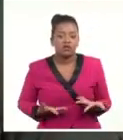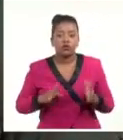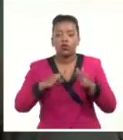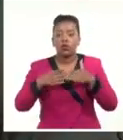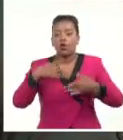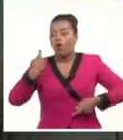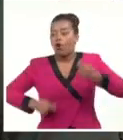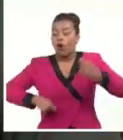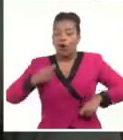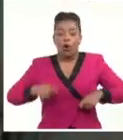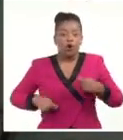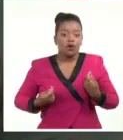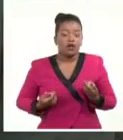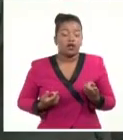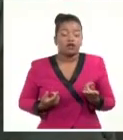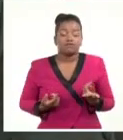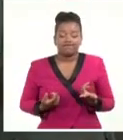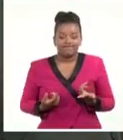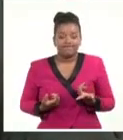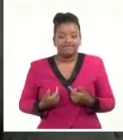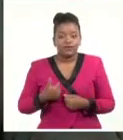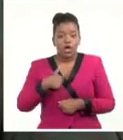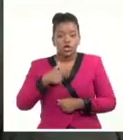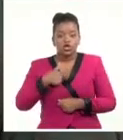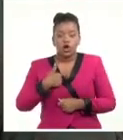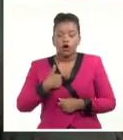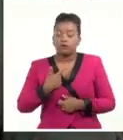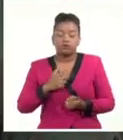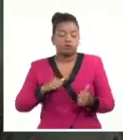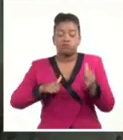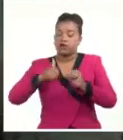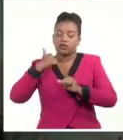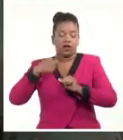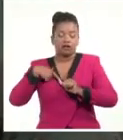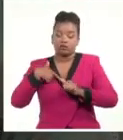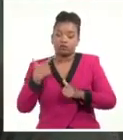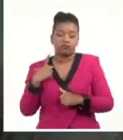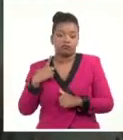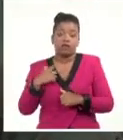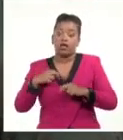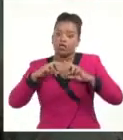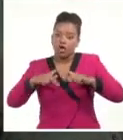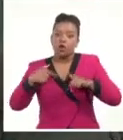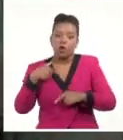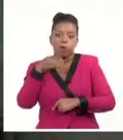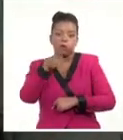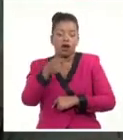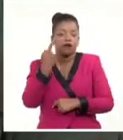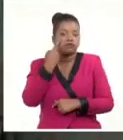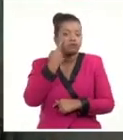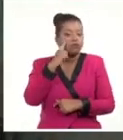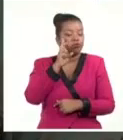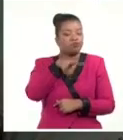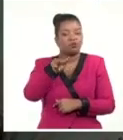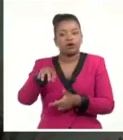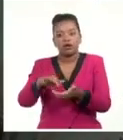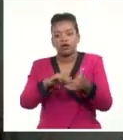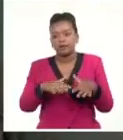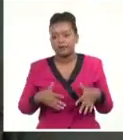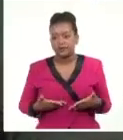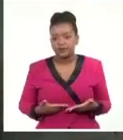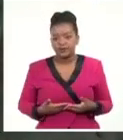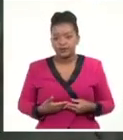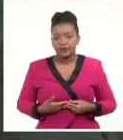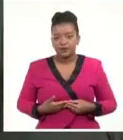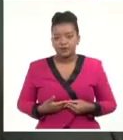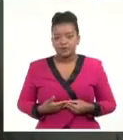disperso. Y decidí, tomé la decisión de virar para atrás porque no estaba tranquilo, no me sentía tranquilo sin saber qué le pasaba a mi gente, dónde estaban, qué pasó. Y